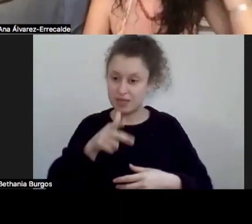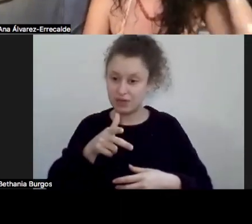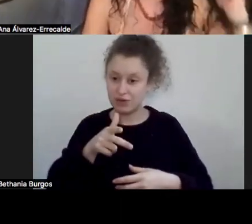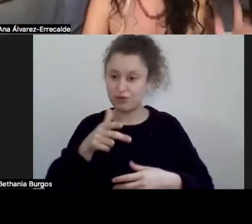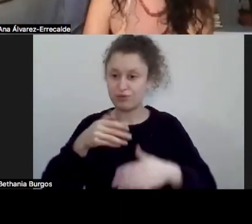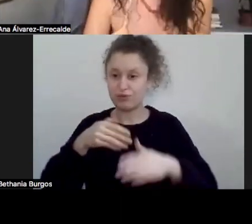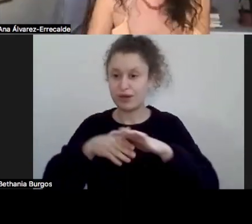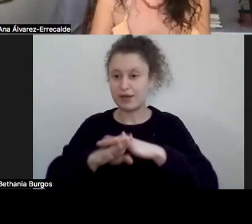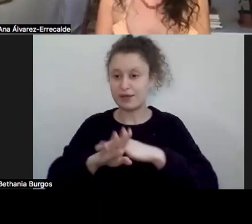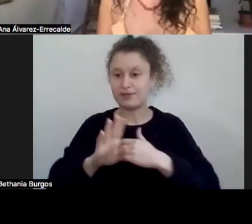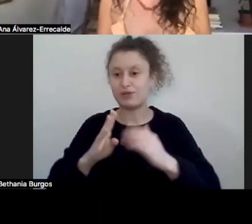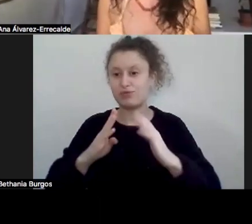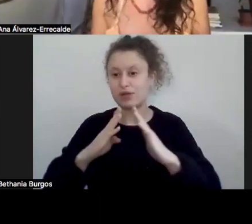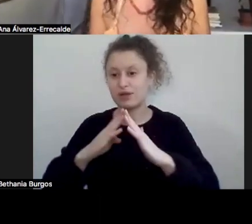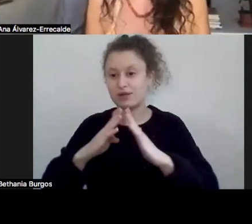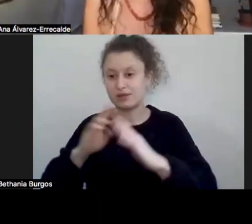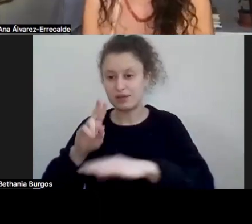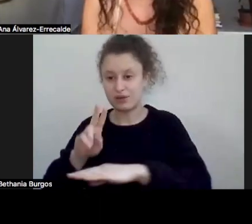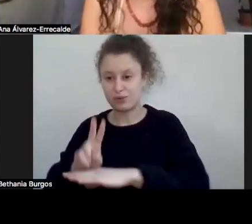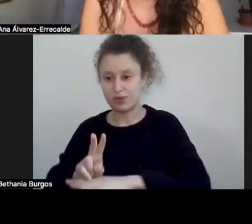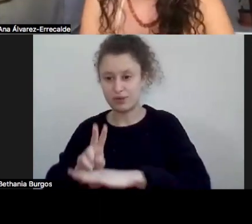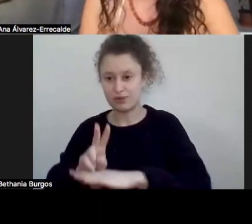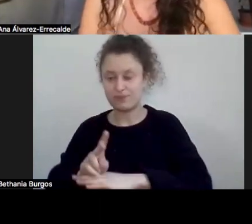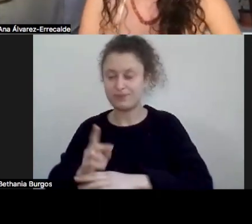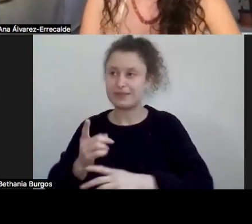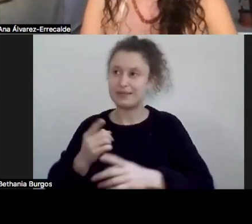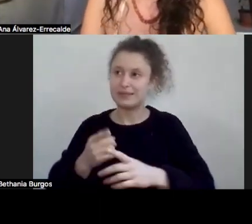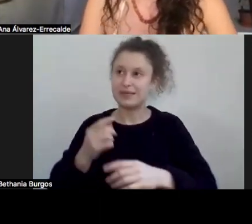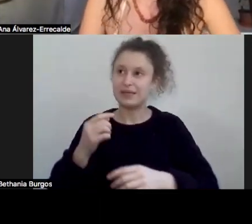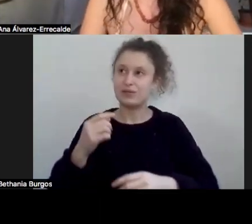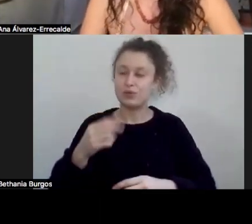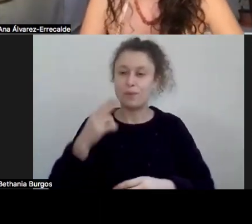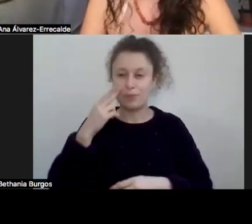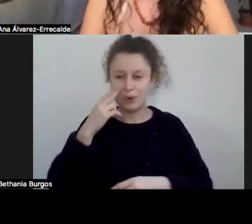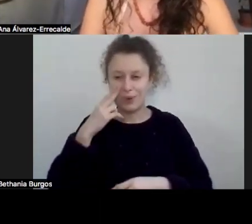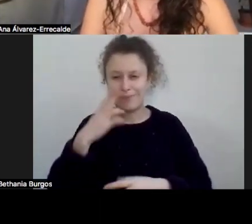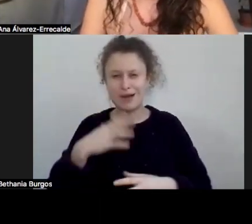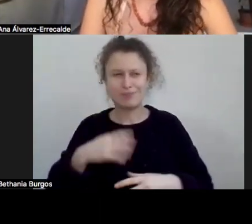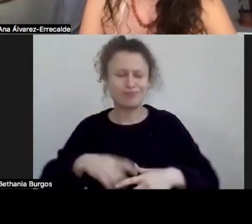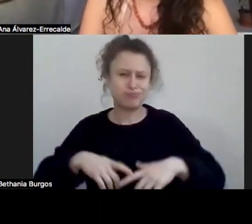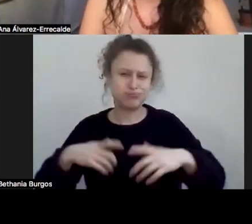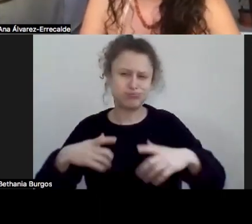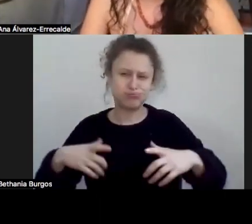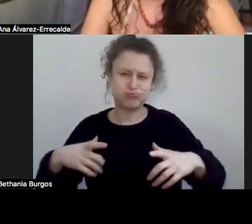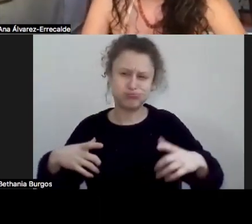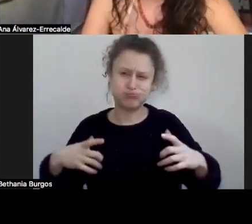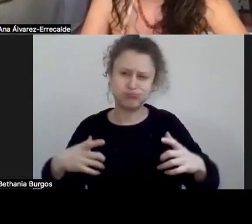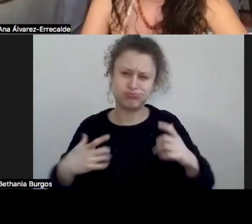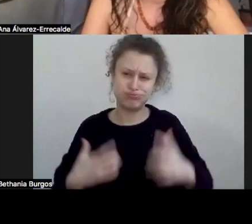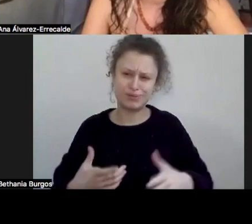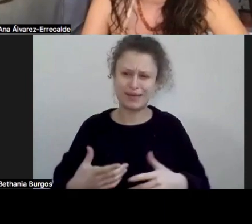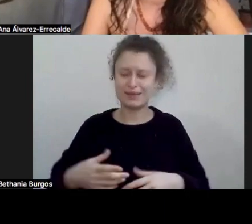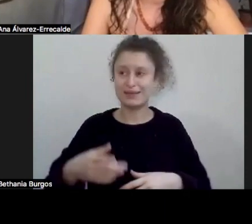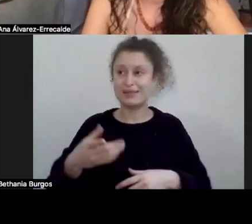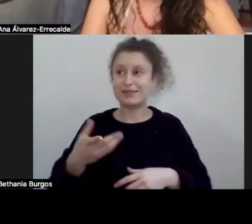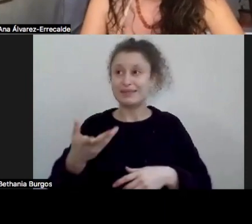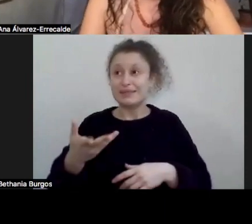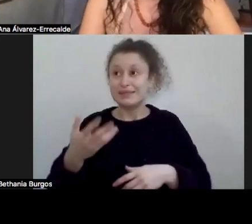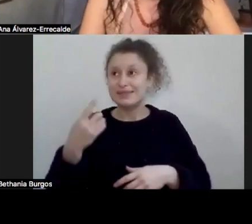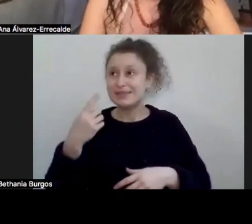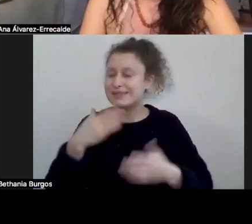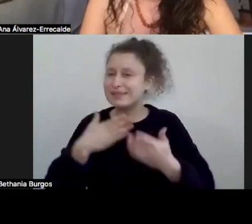tenemos las familias con hijos con discapacidad, que es qué va a pasar el día que nosotros faltemos,